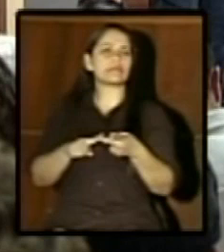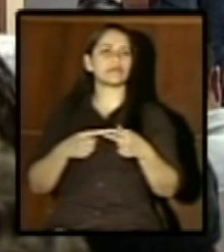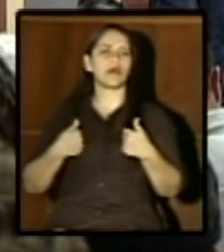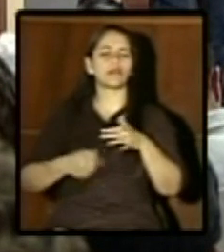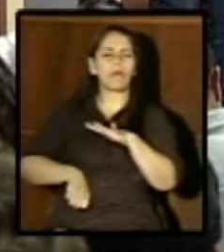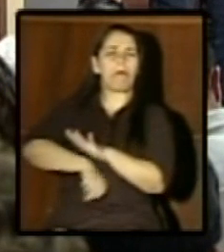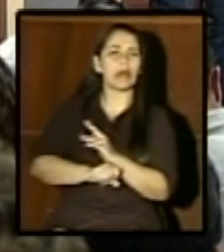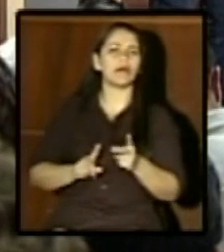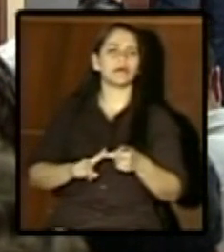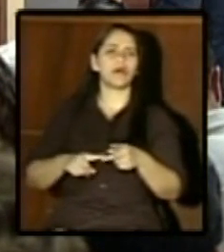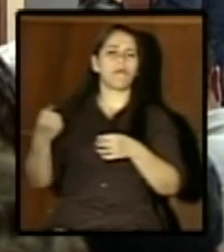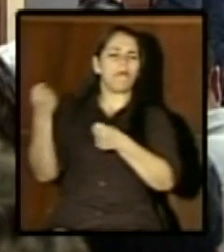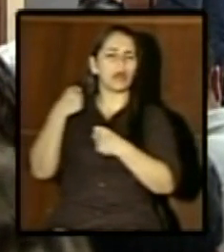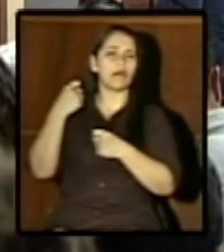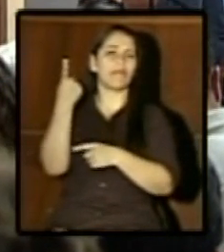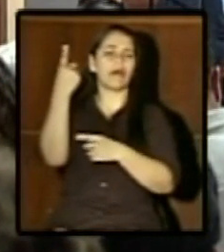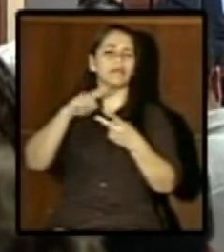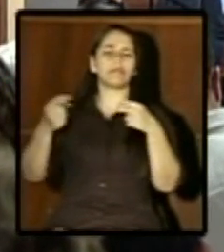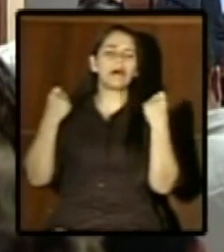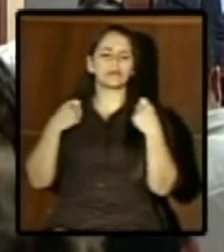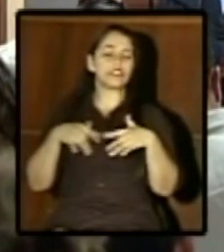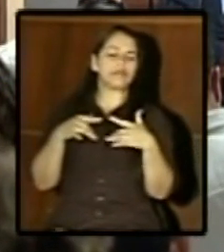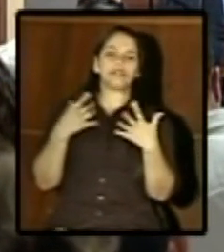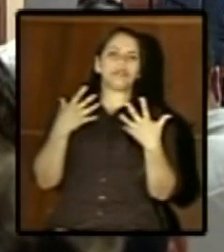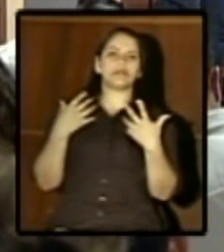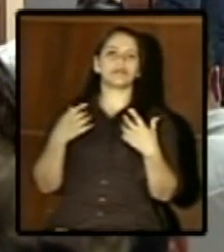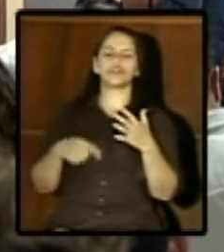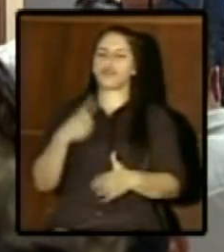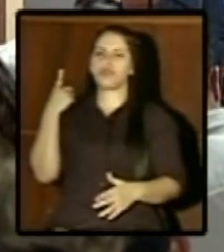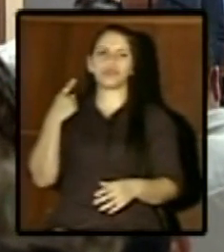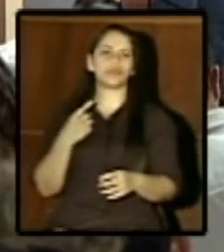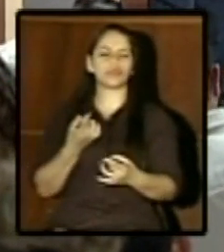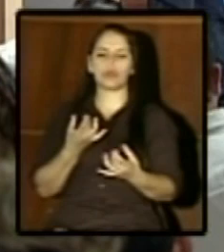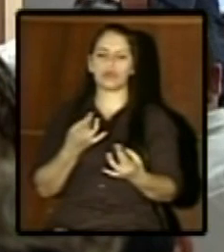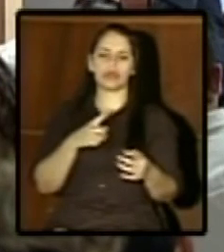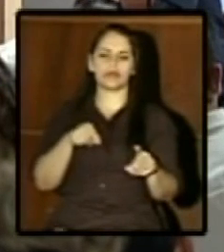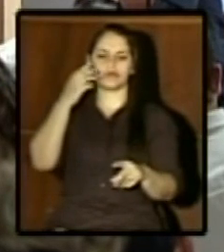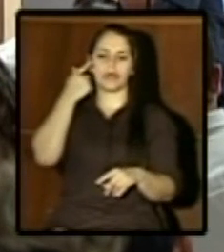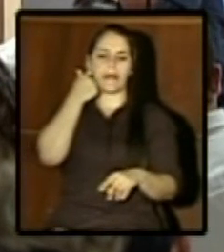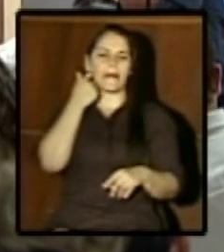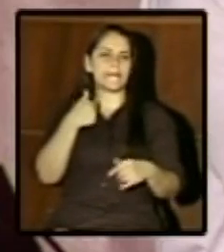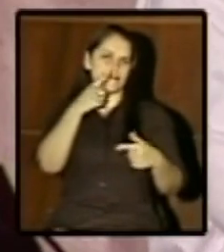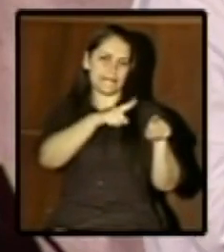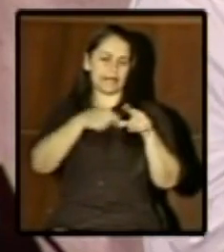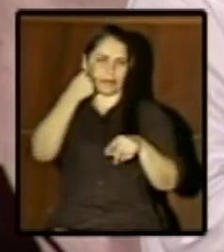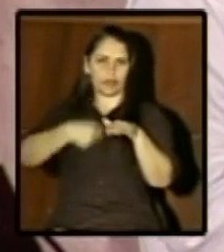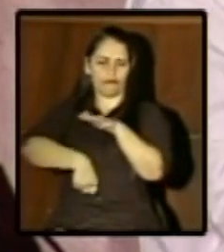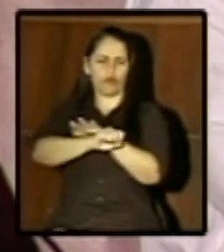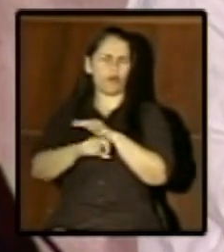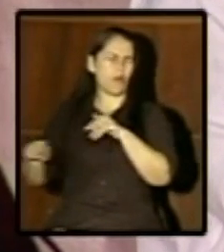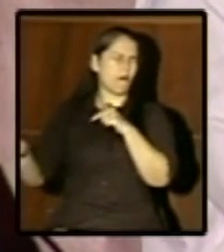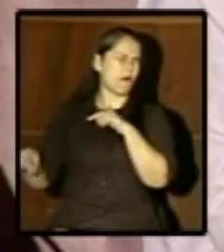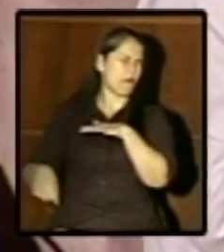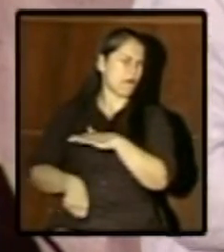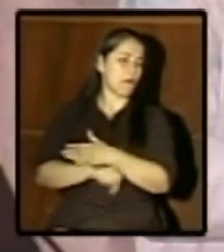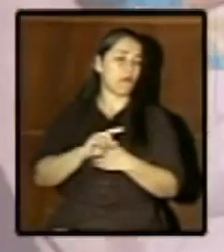una patada, un palazo, lo que sea. Ese es un estímulo nociceptivo. Aquí vemos un ejemplo claro de una persona jugando fútbol y recibió